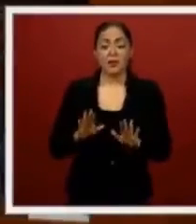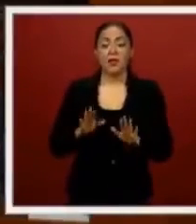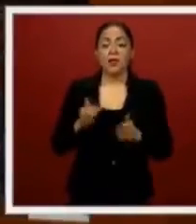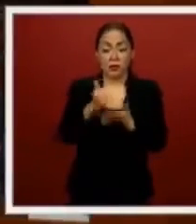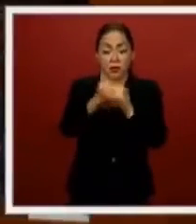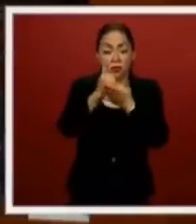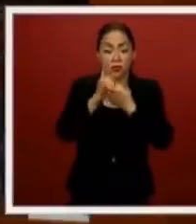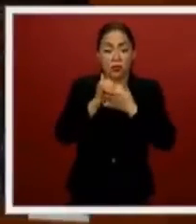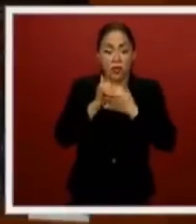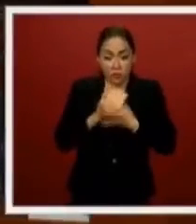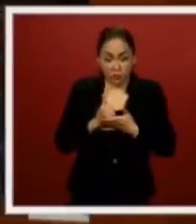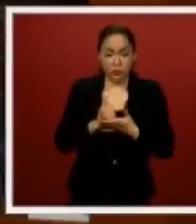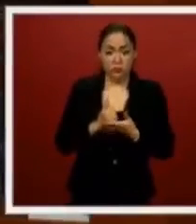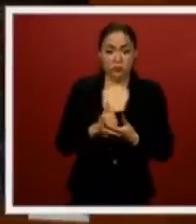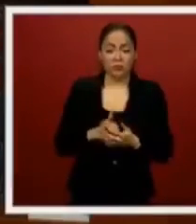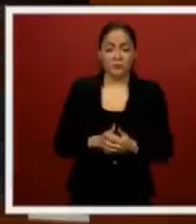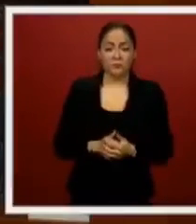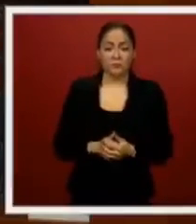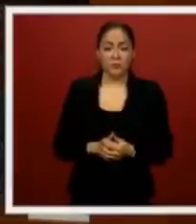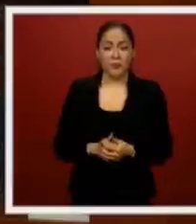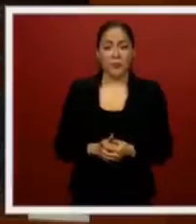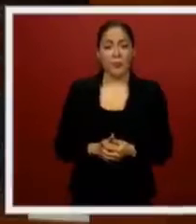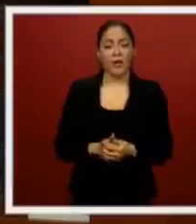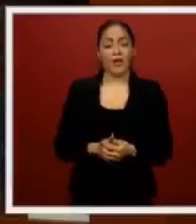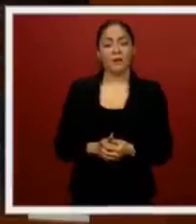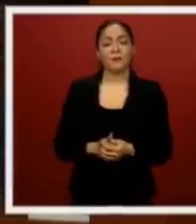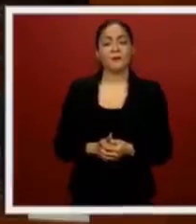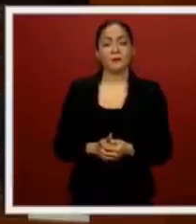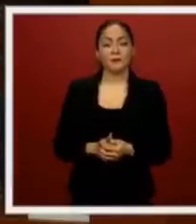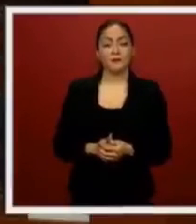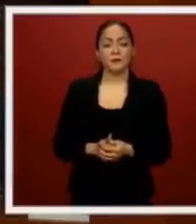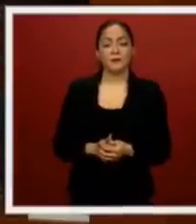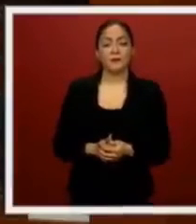atenúen, que